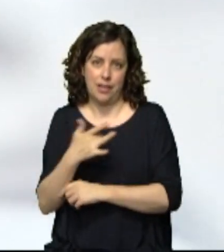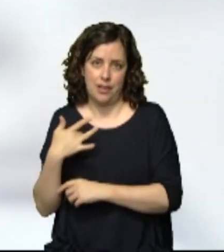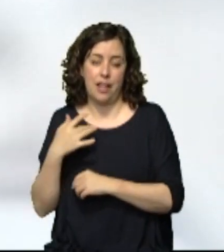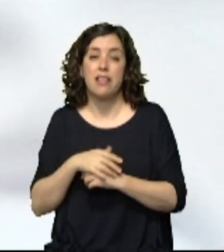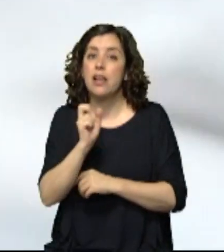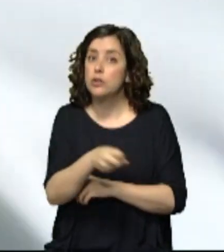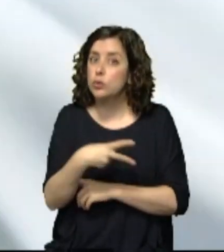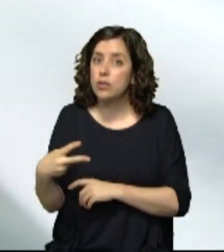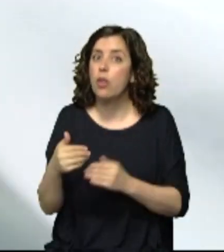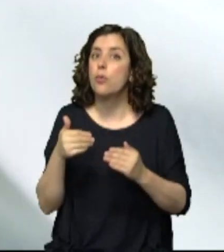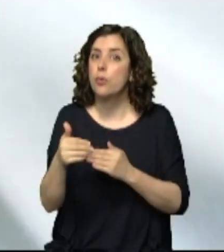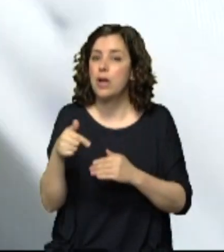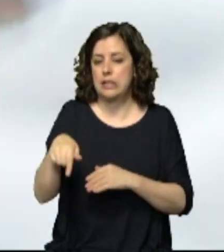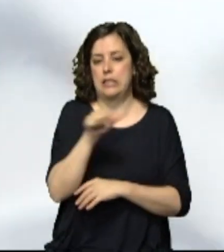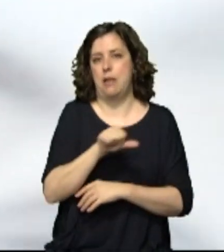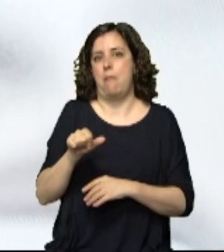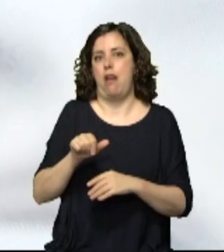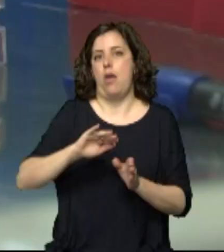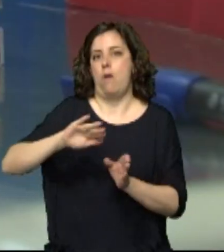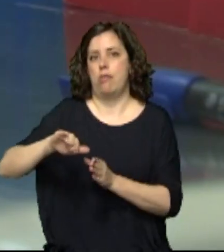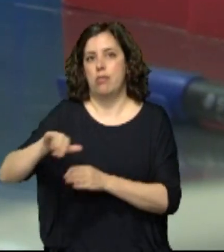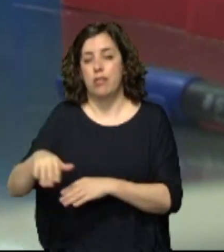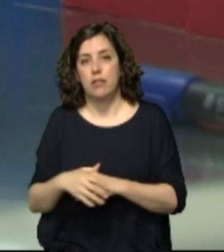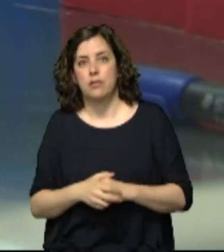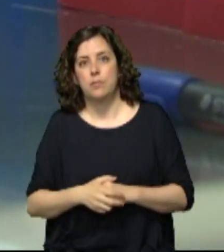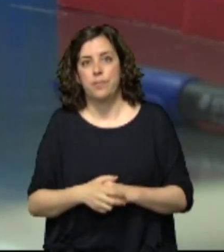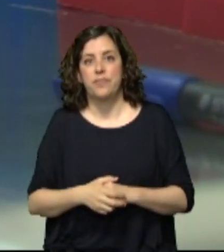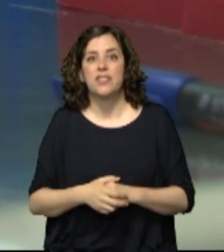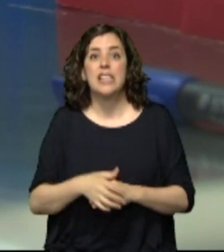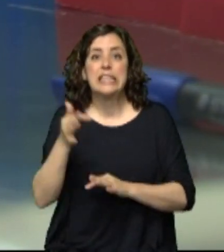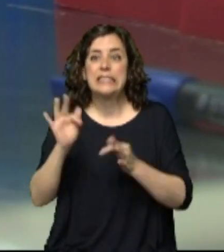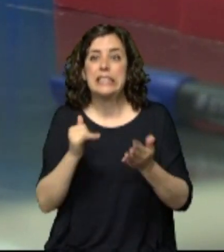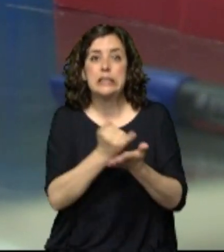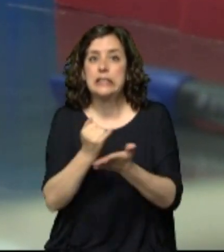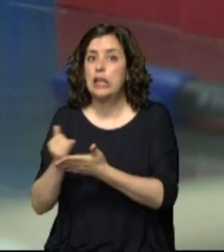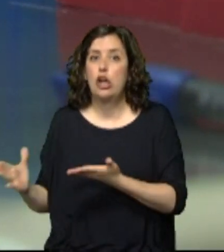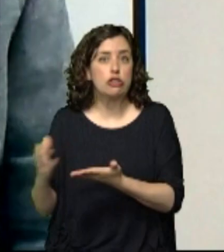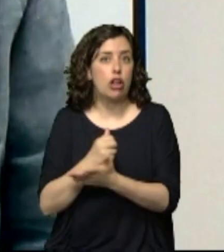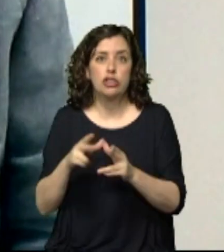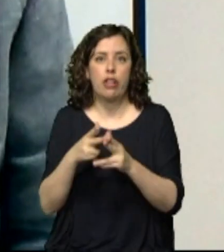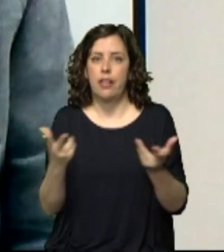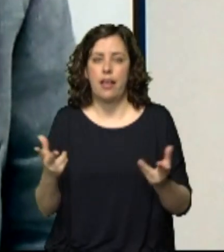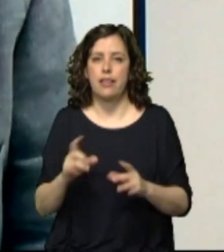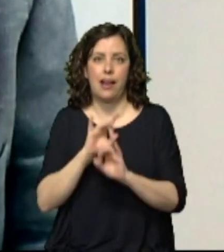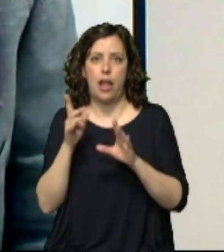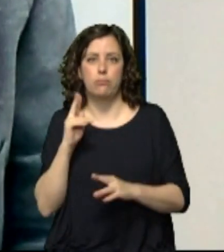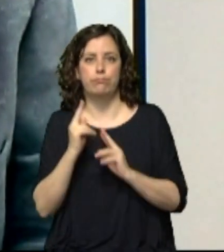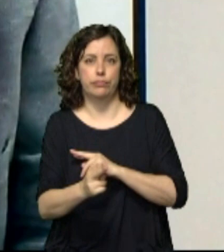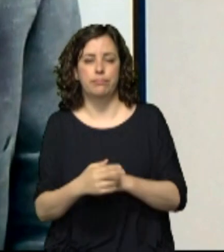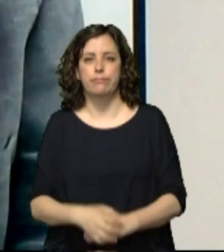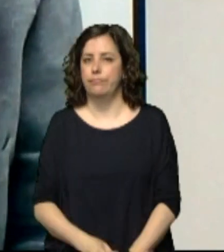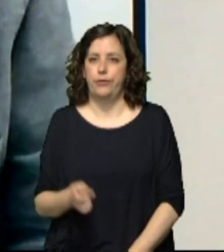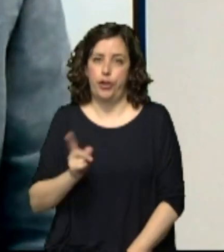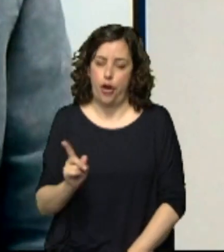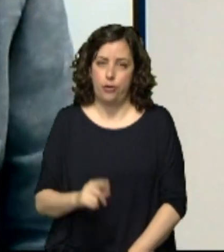se tendrán a finales de esta semana. Sobre si realizar test a toda la población, lo tiene claro. No, evidentemente toda la ciudadanía